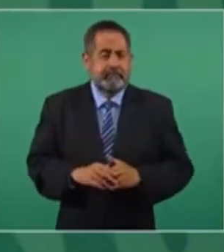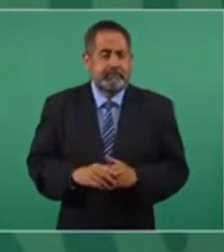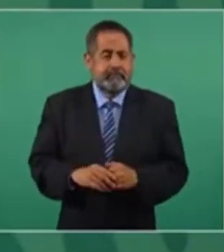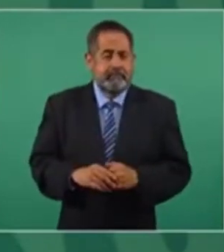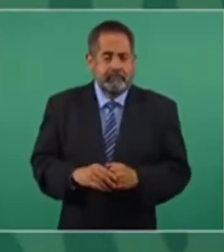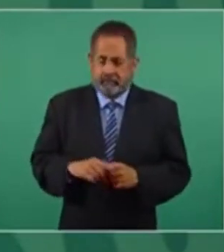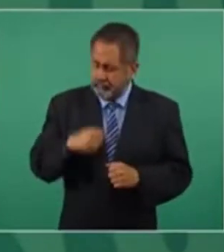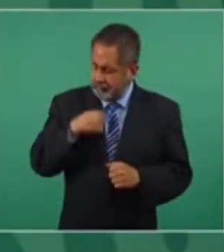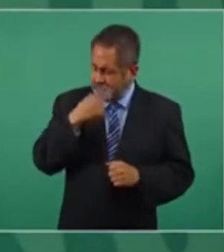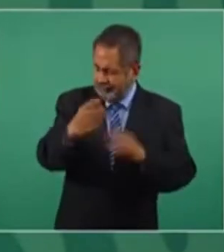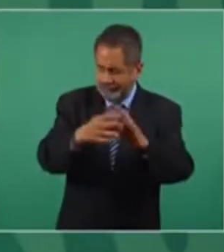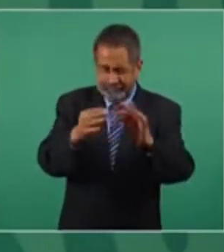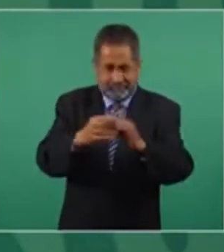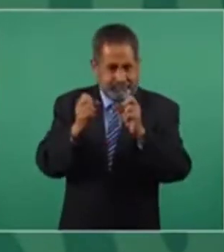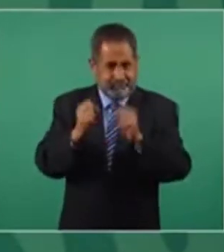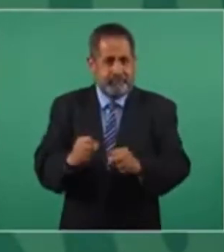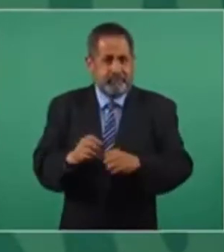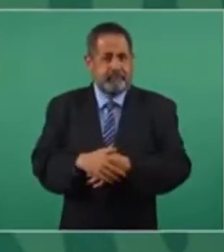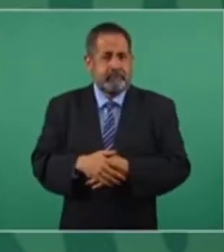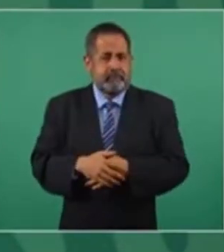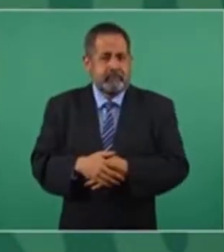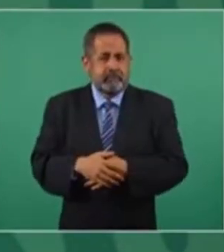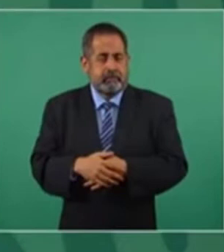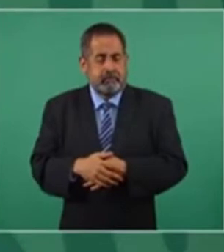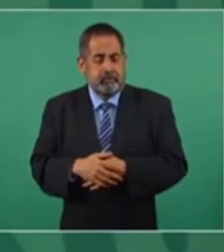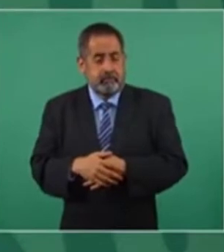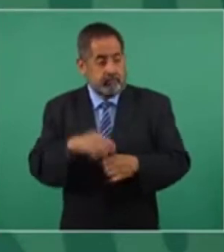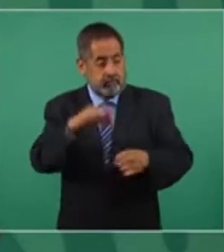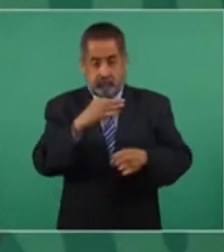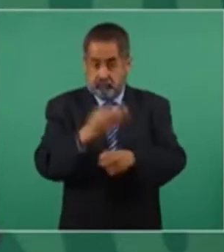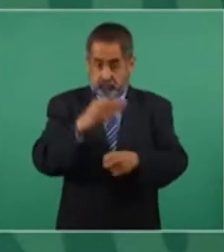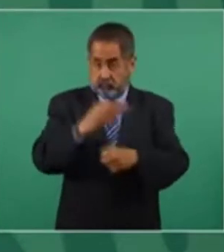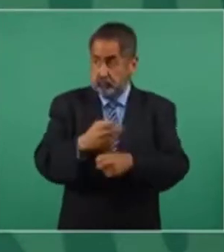Pero les puedo decir que aún siendo la elección